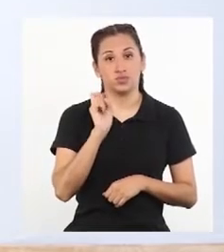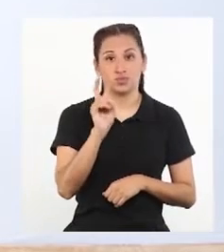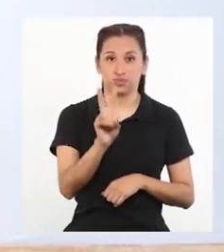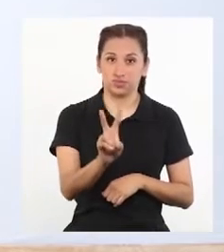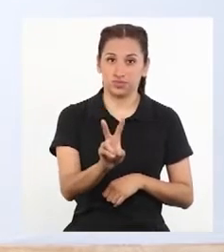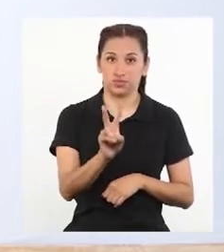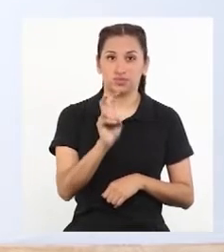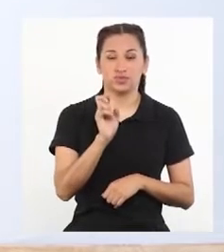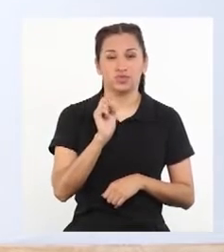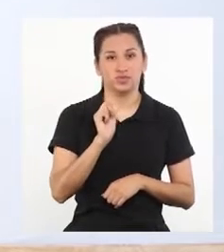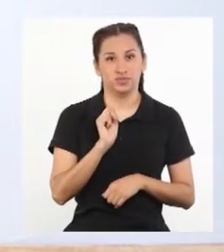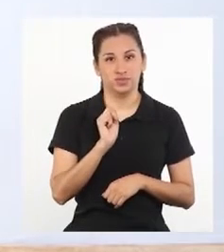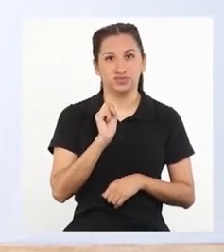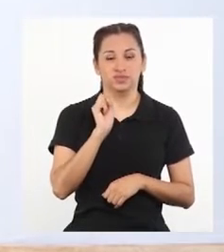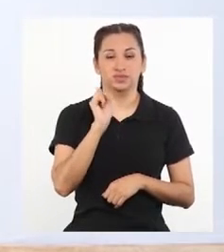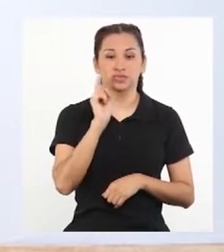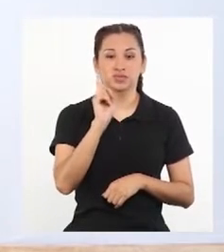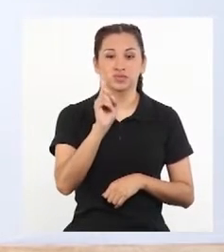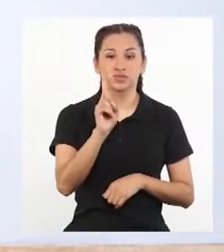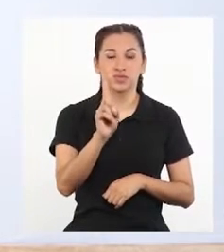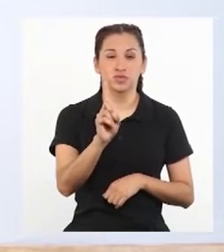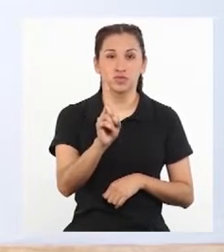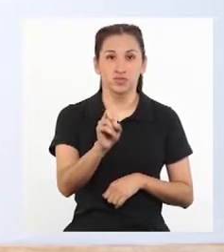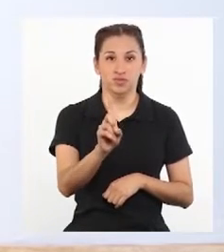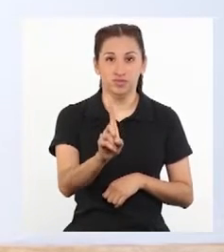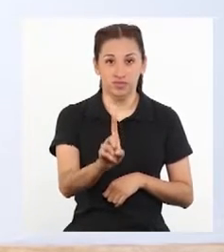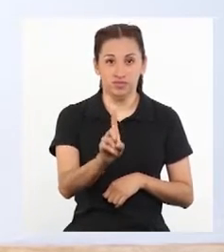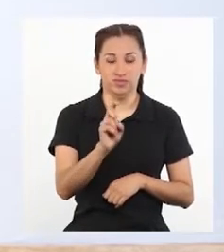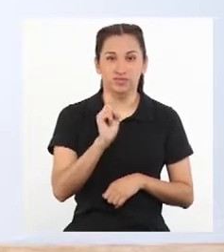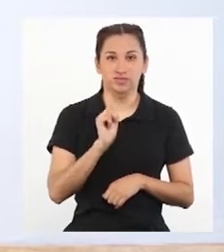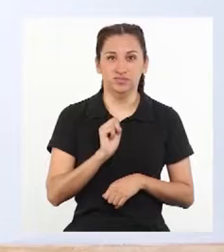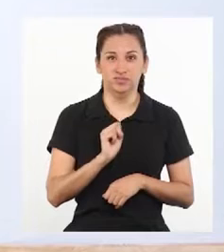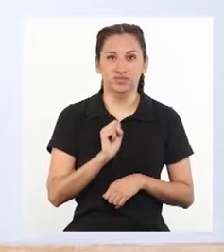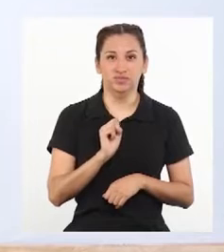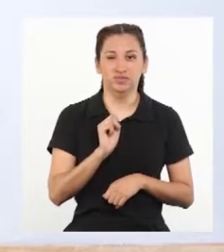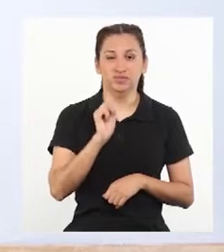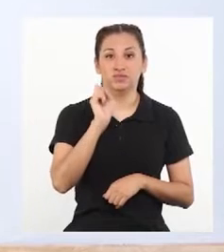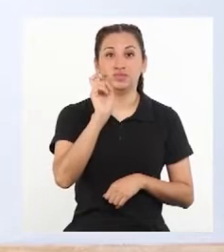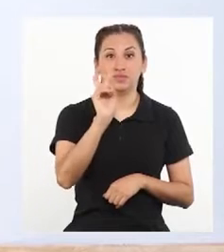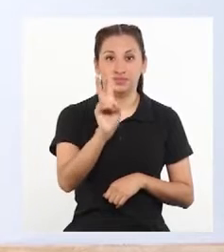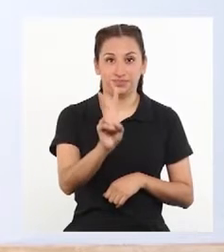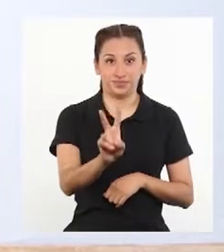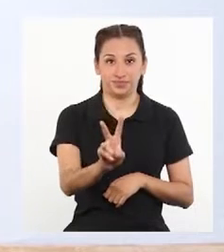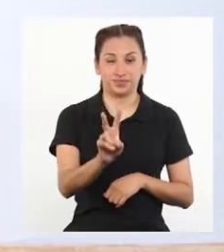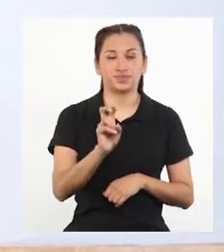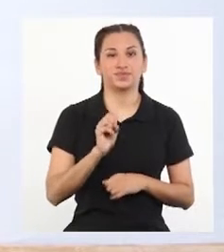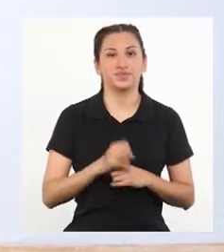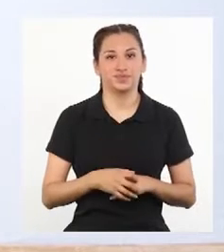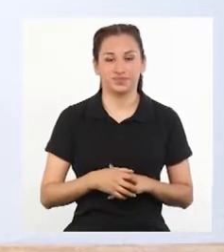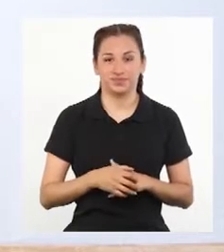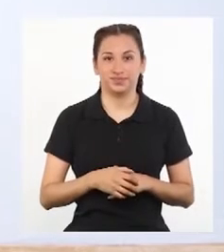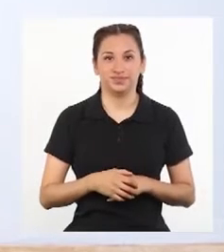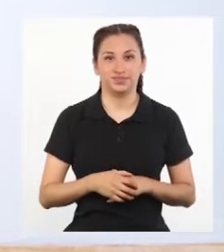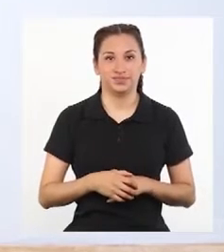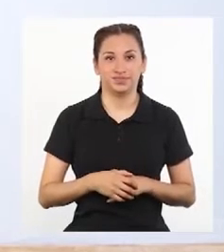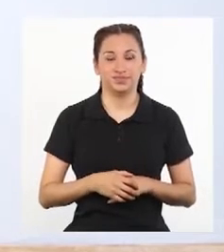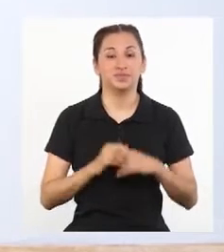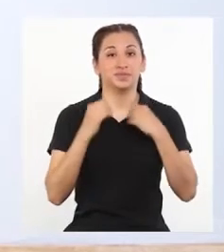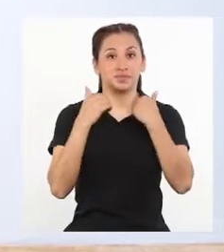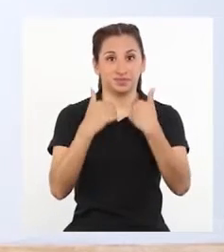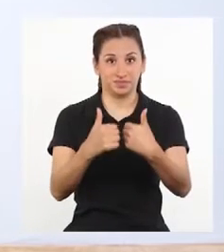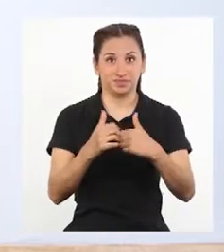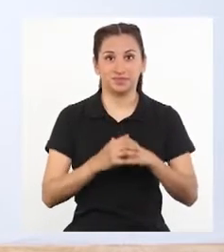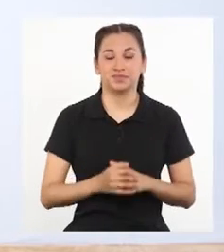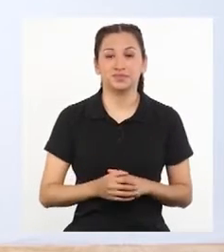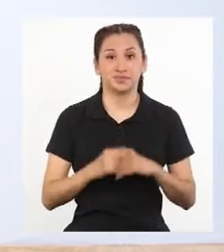uno, y dos, y tres, y cuatro.